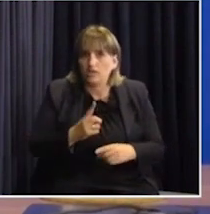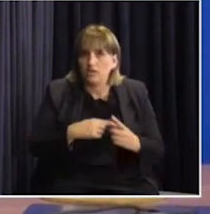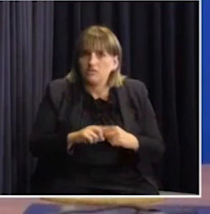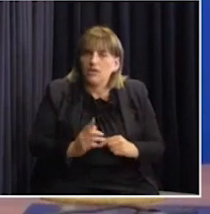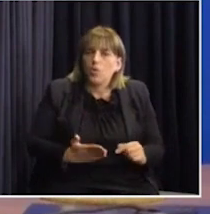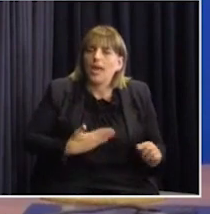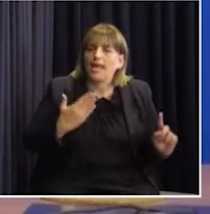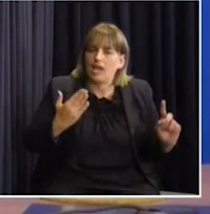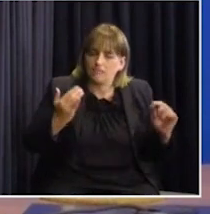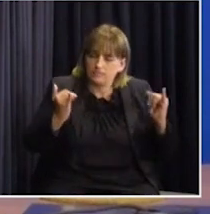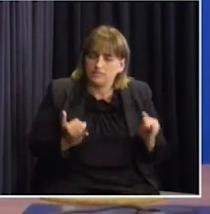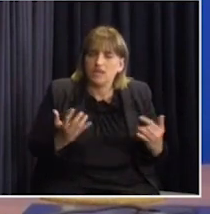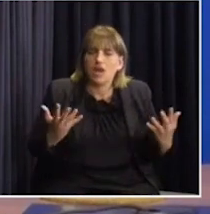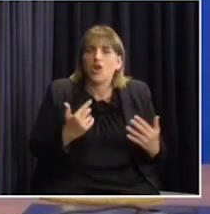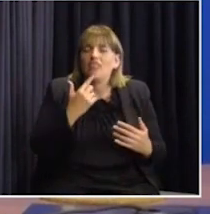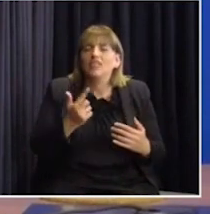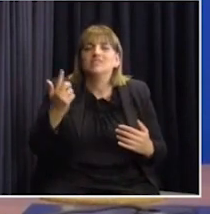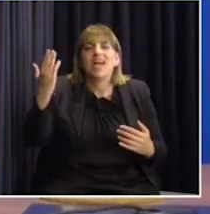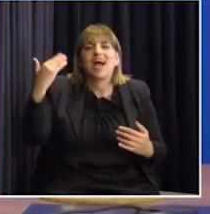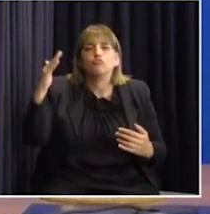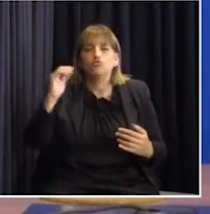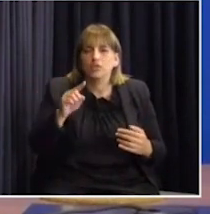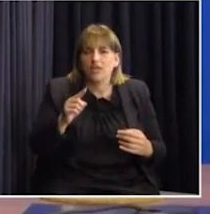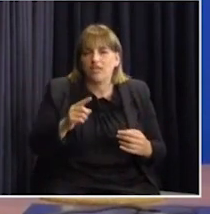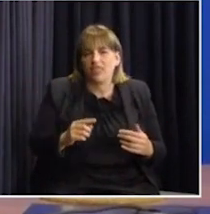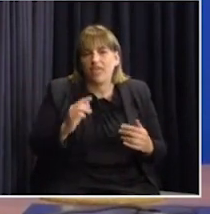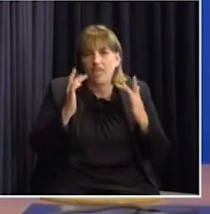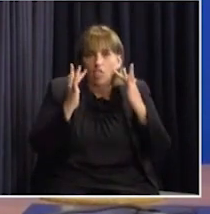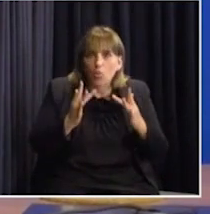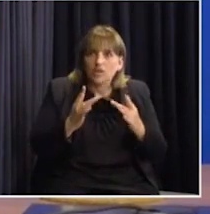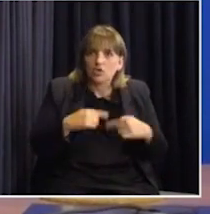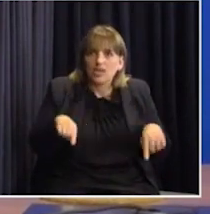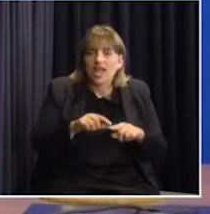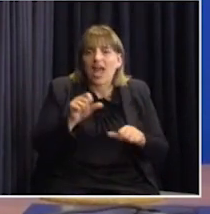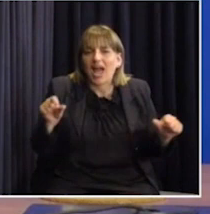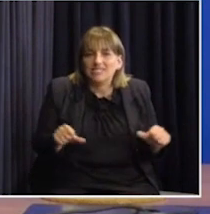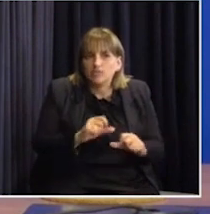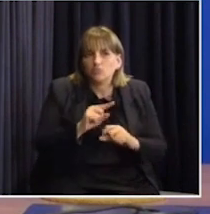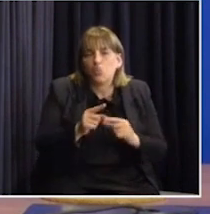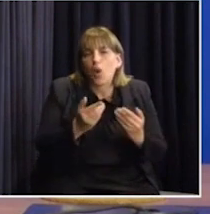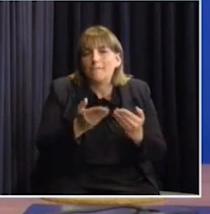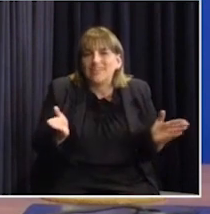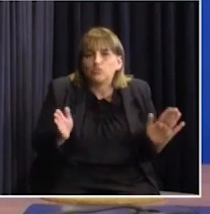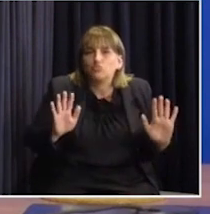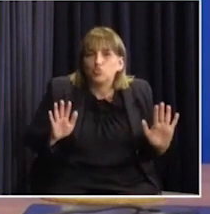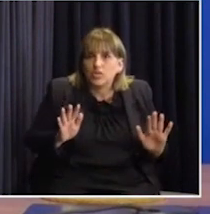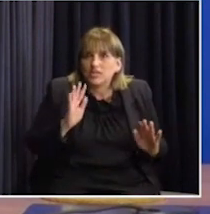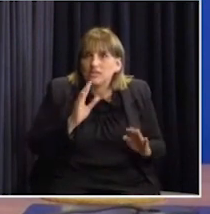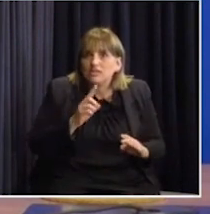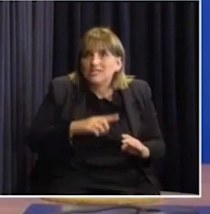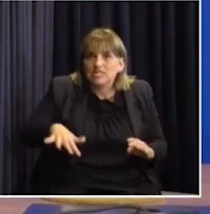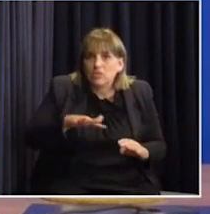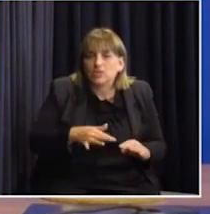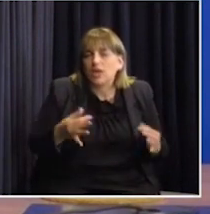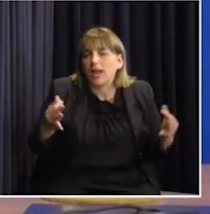pero aquí se le dice a la autoridad educativa que irá estableciendo ese apertura en función de la realidad de las